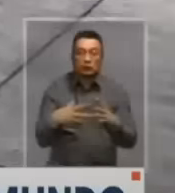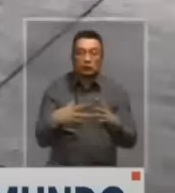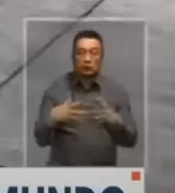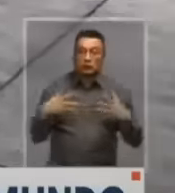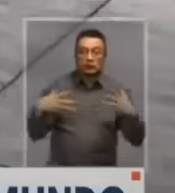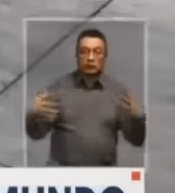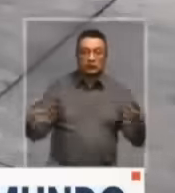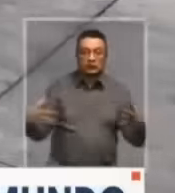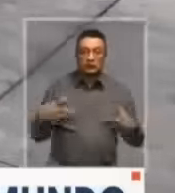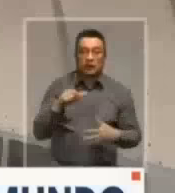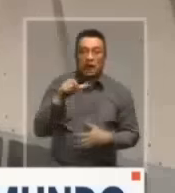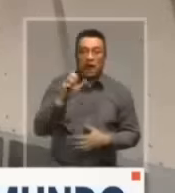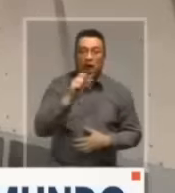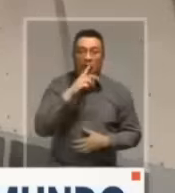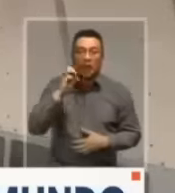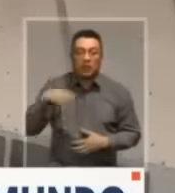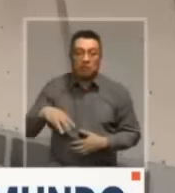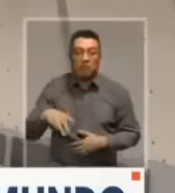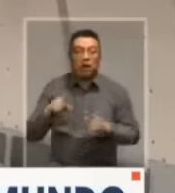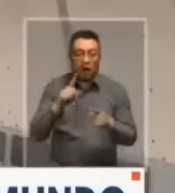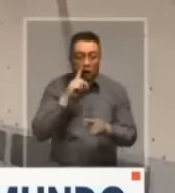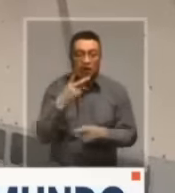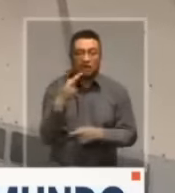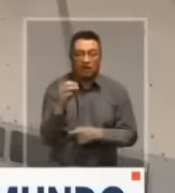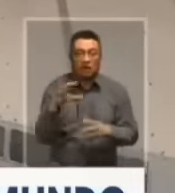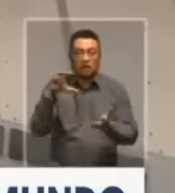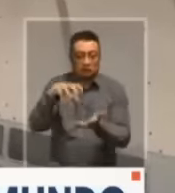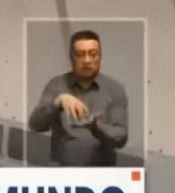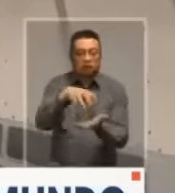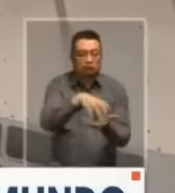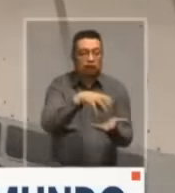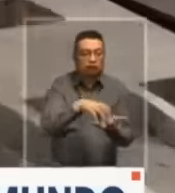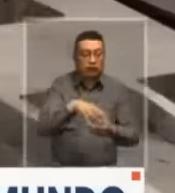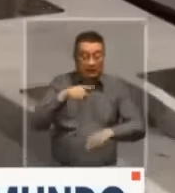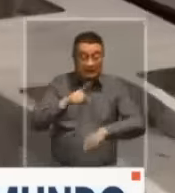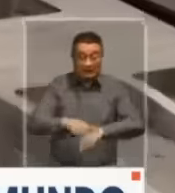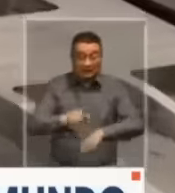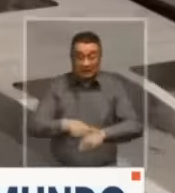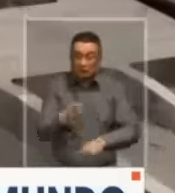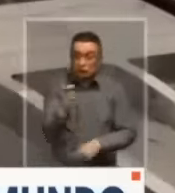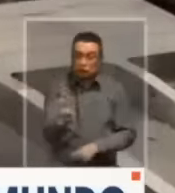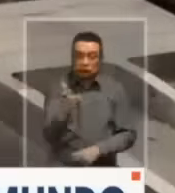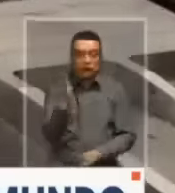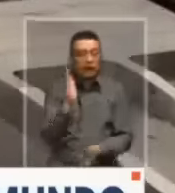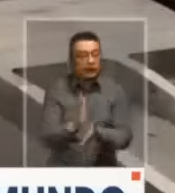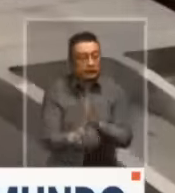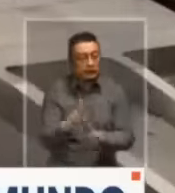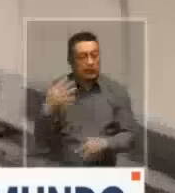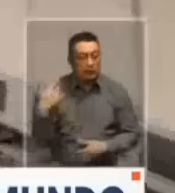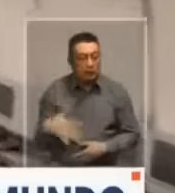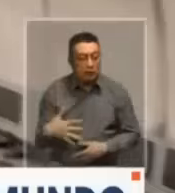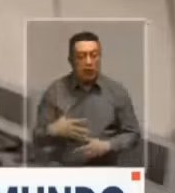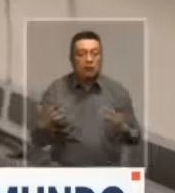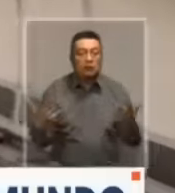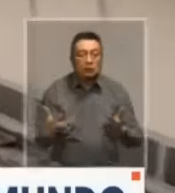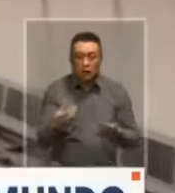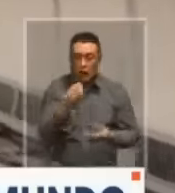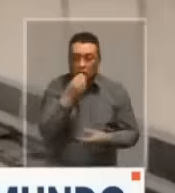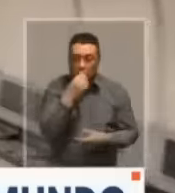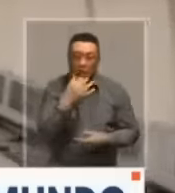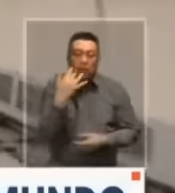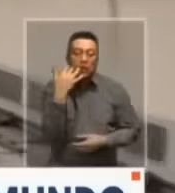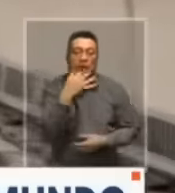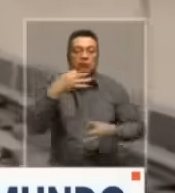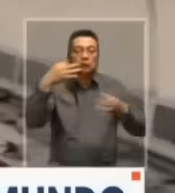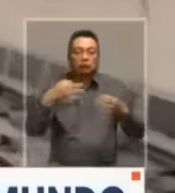la bandera. Tiene 20 para estas operaciones. El tiempo en que se haga es fundamental para que las cerezas lleguen en buenas condiciones a